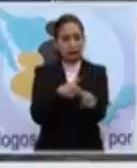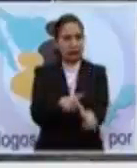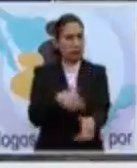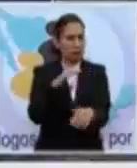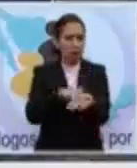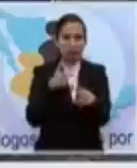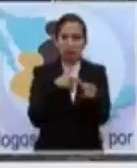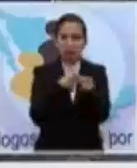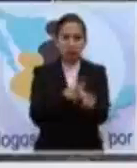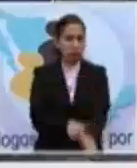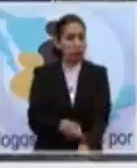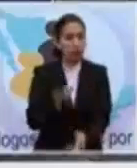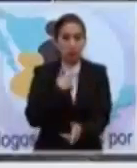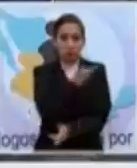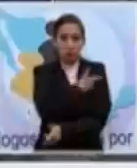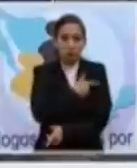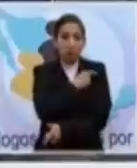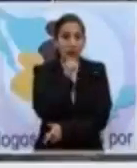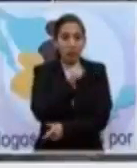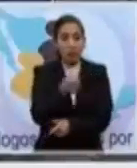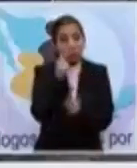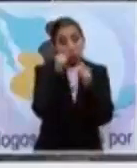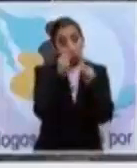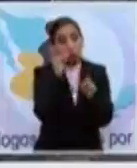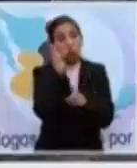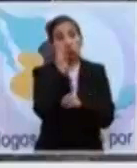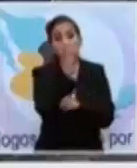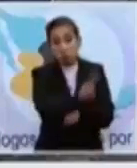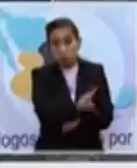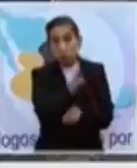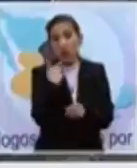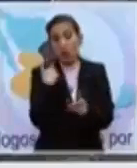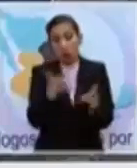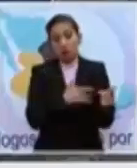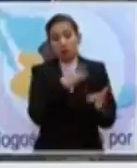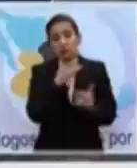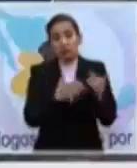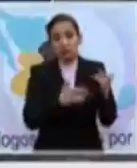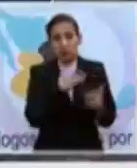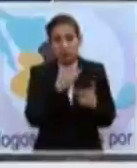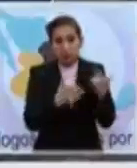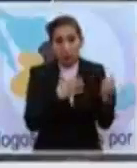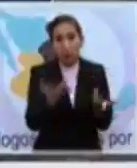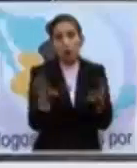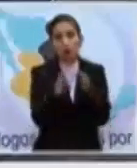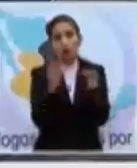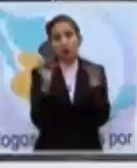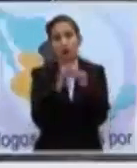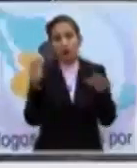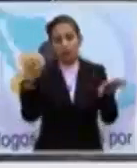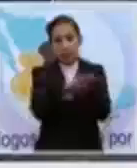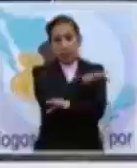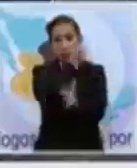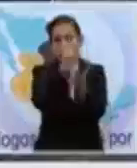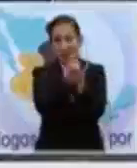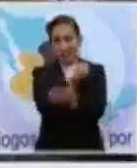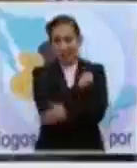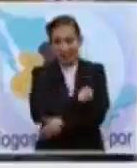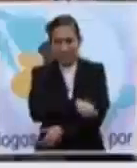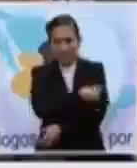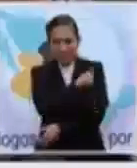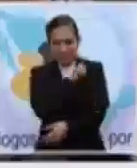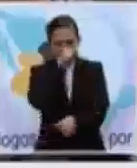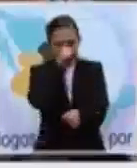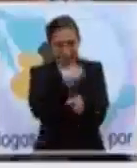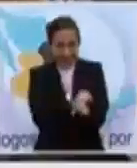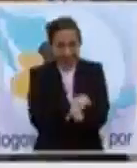siga. Me da mucho gusto también escuchar las inquietudes del planteamiento de reforma de la Secretaría de Salud, porque